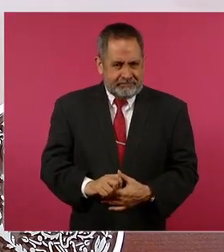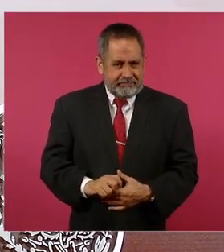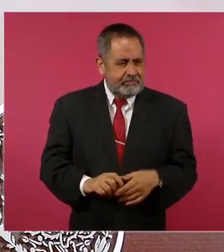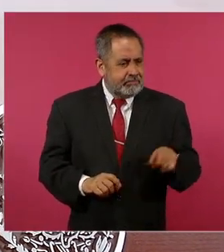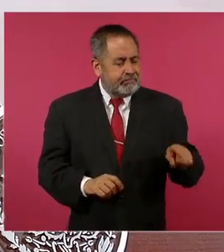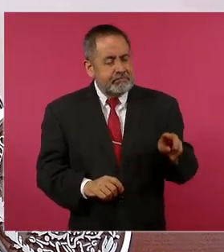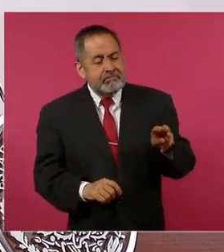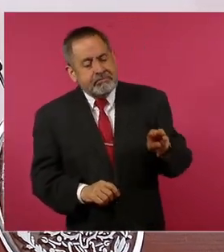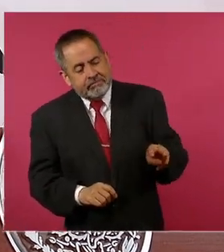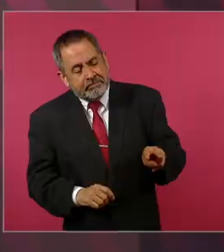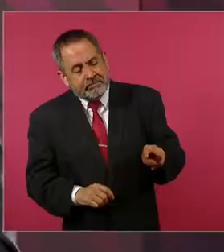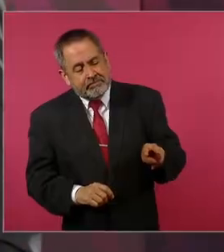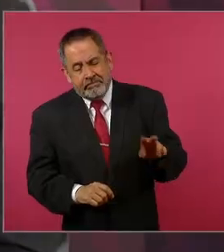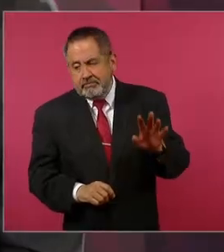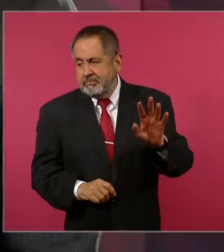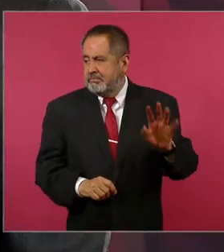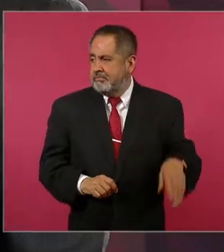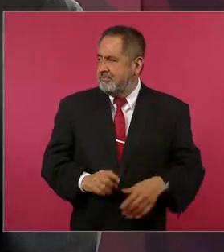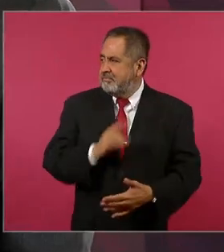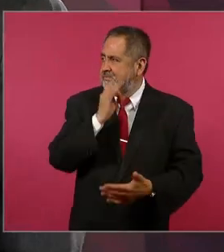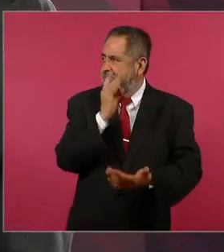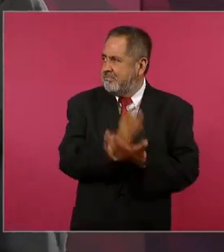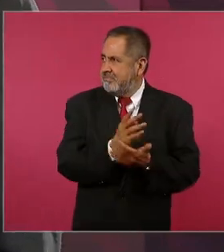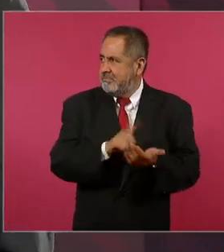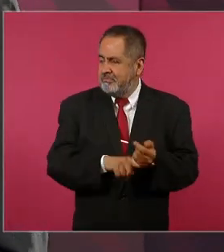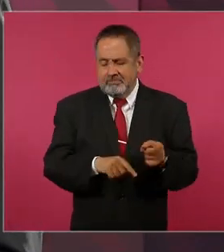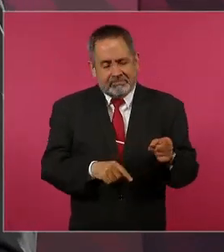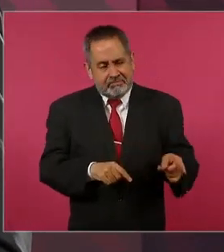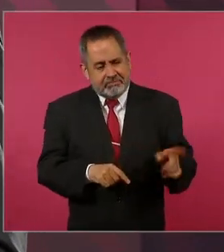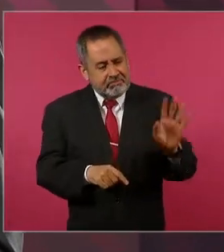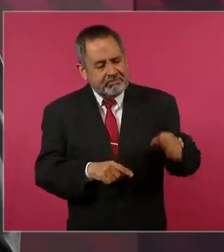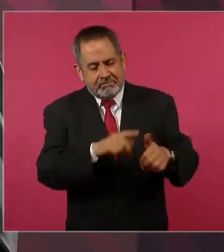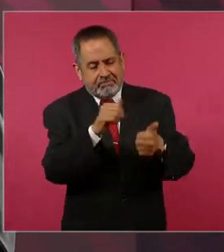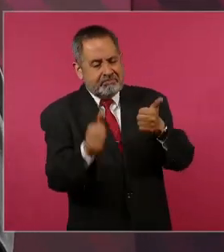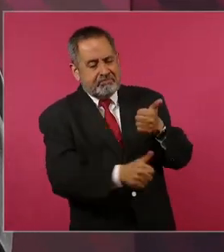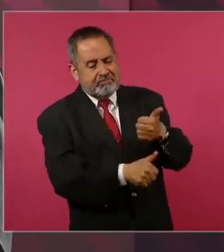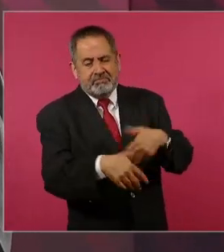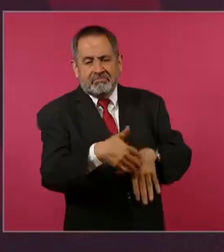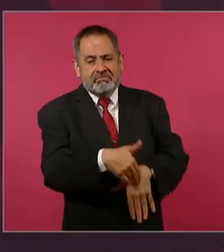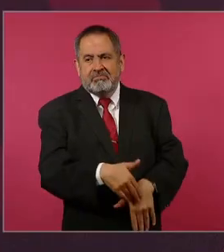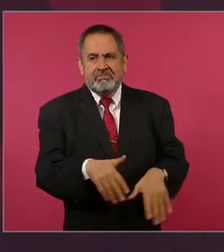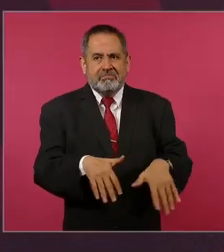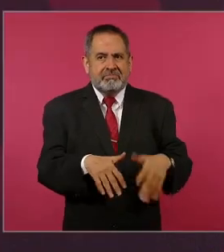Demostraron su vocación de vasallos.